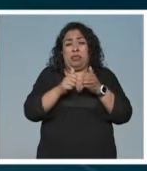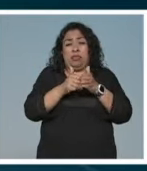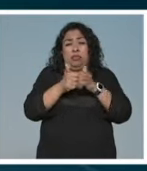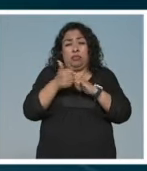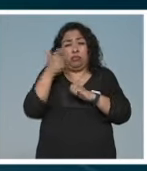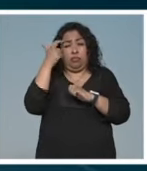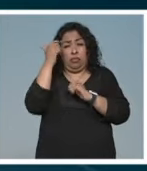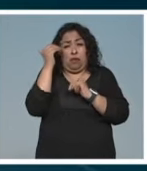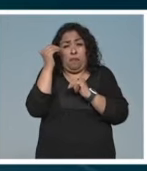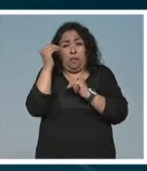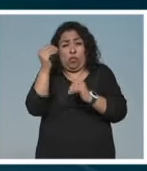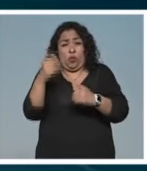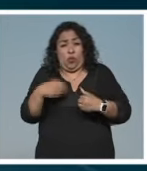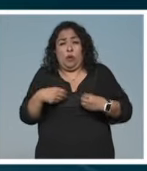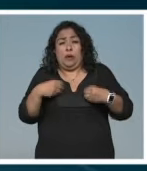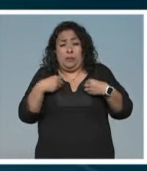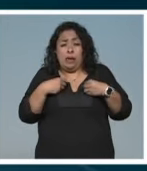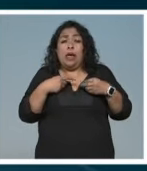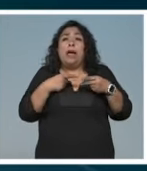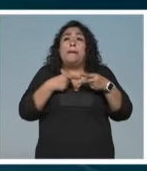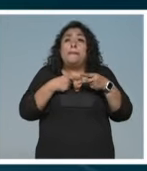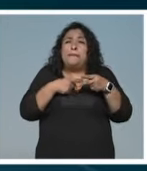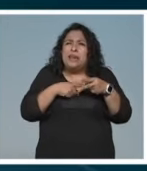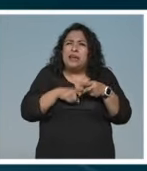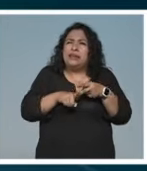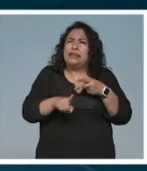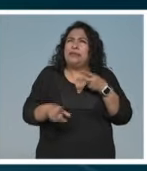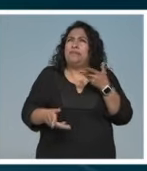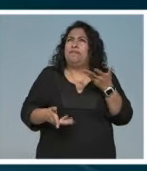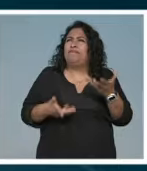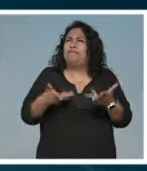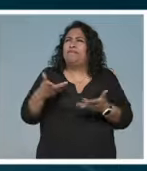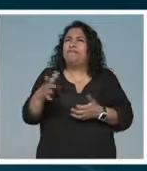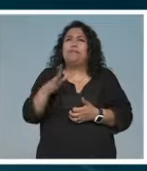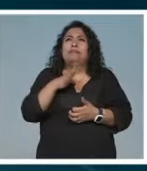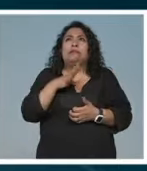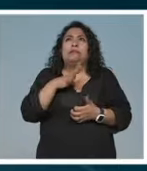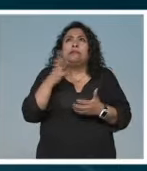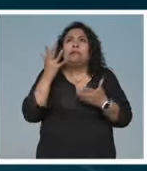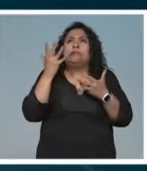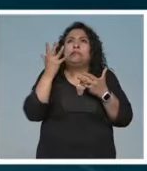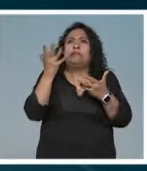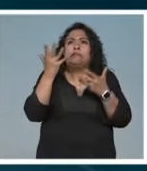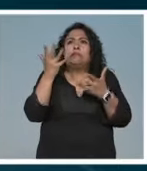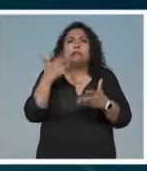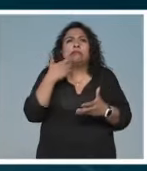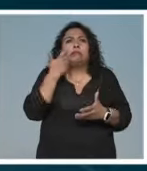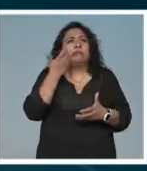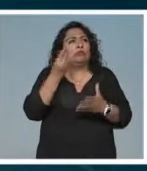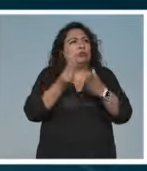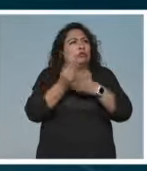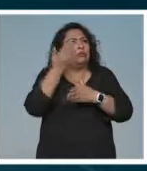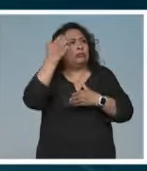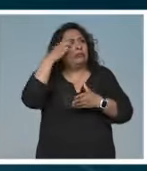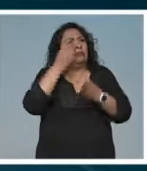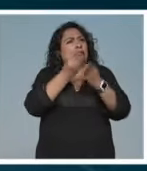su vida empieza a tener unos deseos de tener experiencias